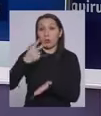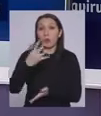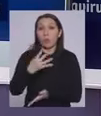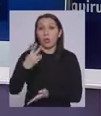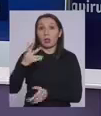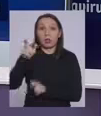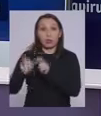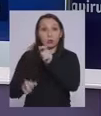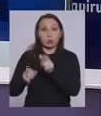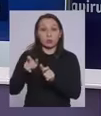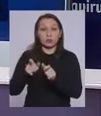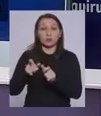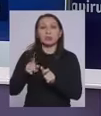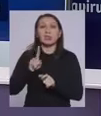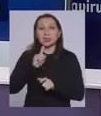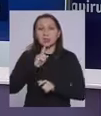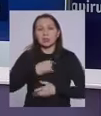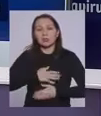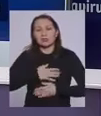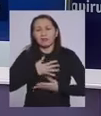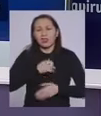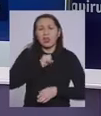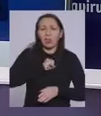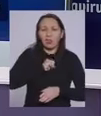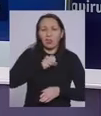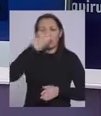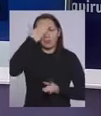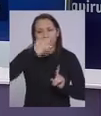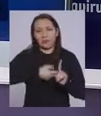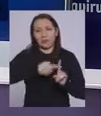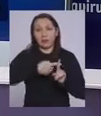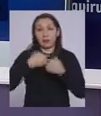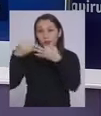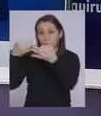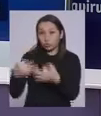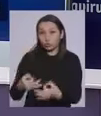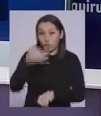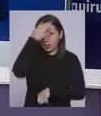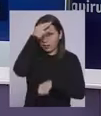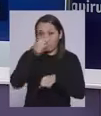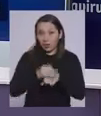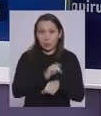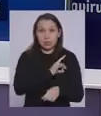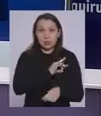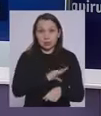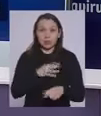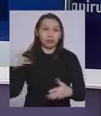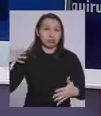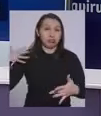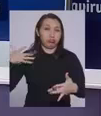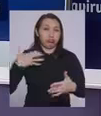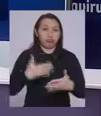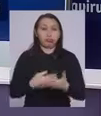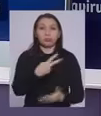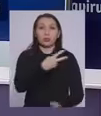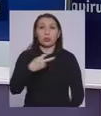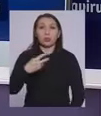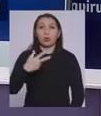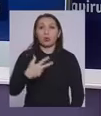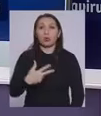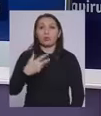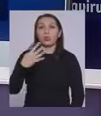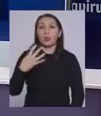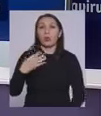2.042 son personas sintomáticas. La cifra total de contagiados en nuestro país ya alcanza los